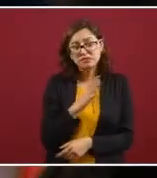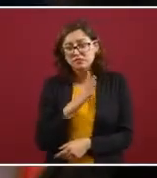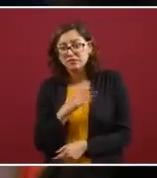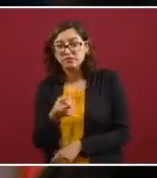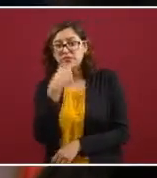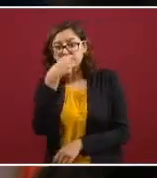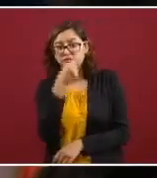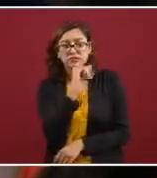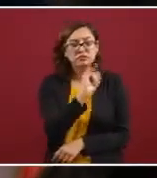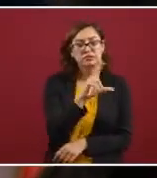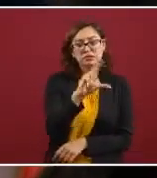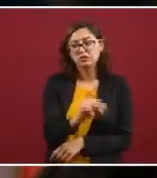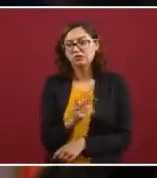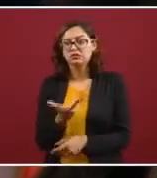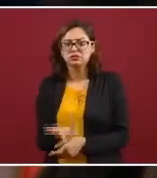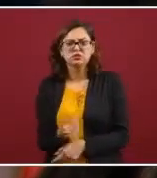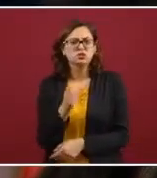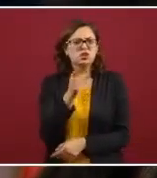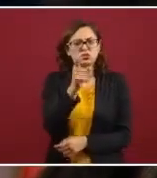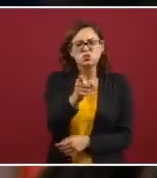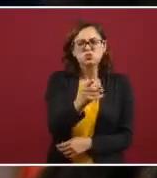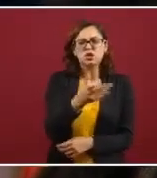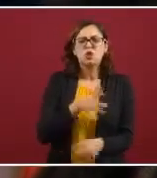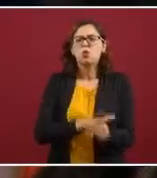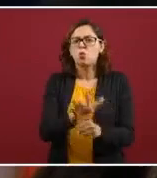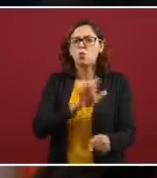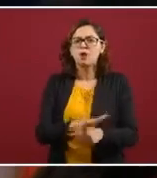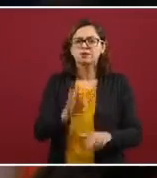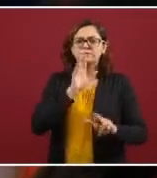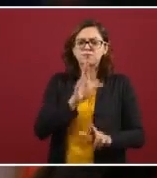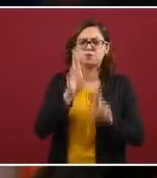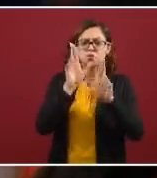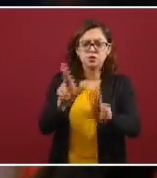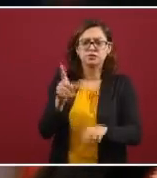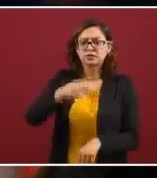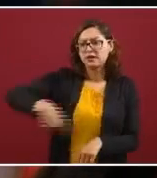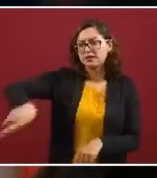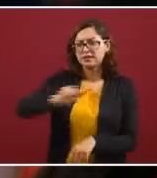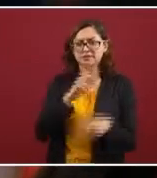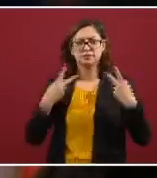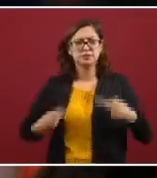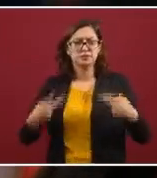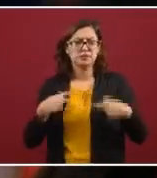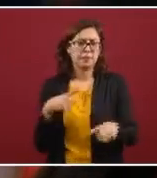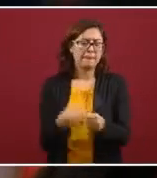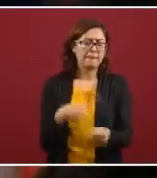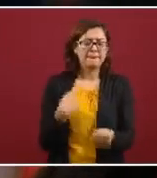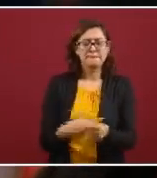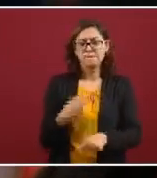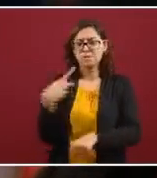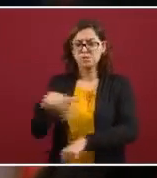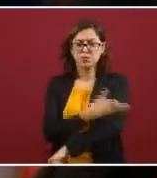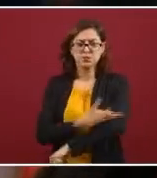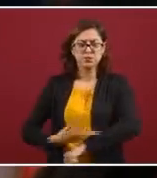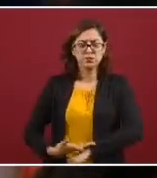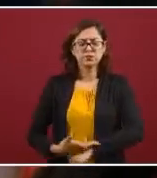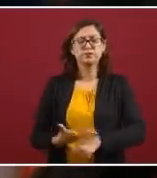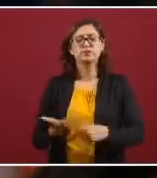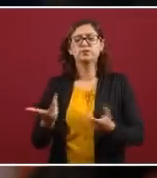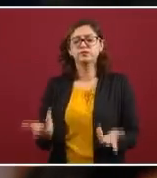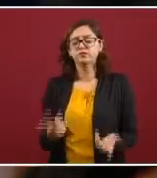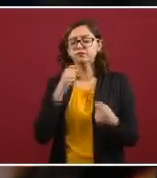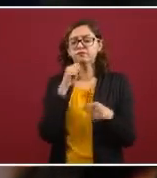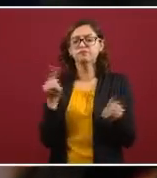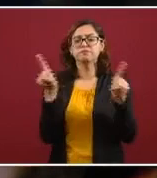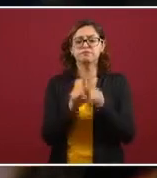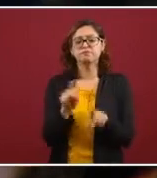llegó este medicamento. ¿Qué le dice usted a estos pacientes y familiares de pacientes? Y sobre todo, bueno, pues también